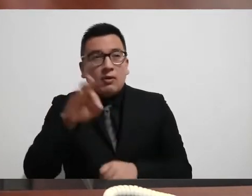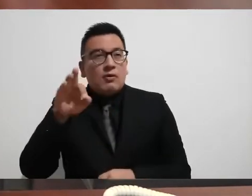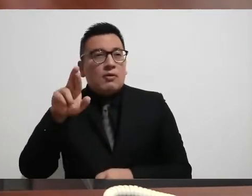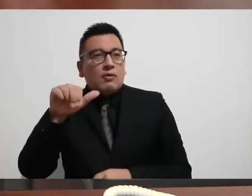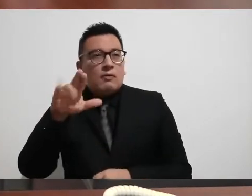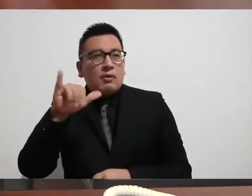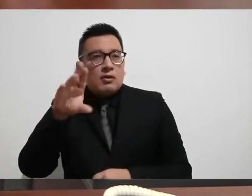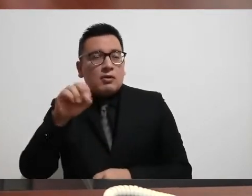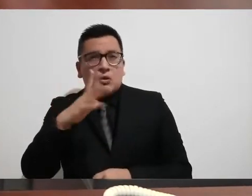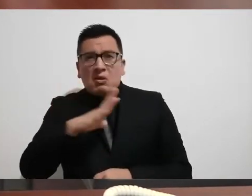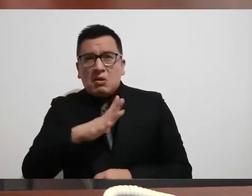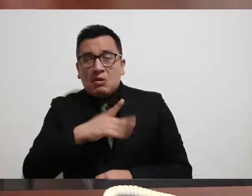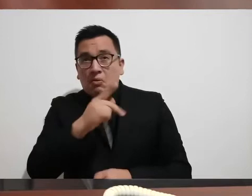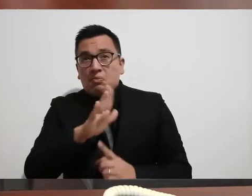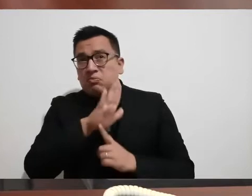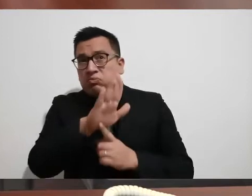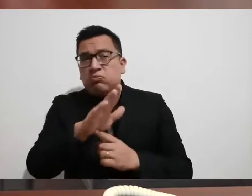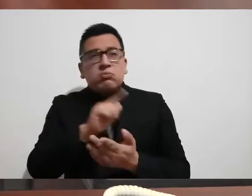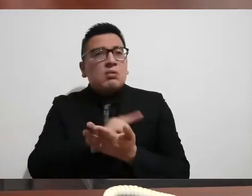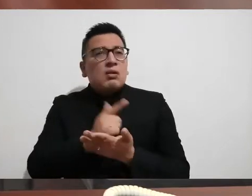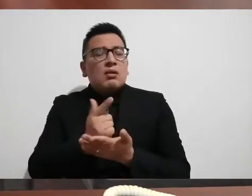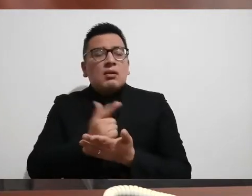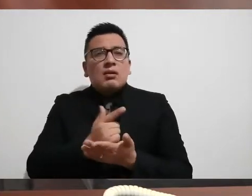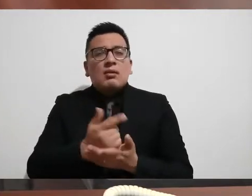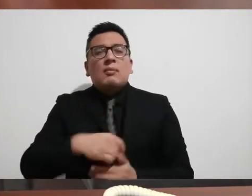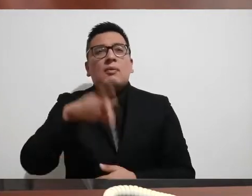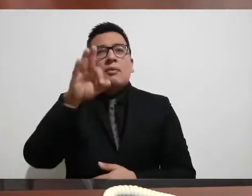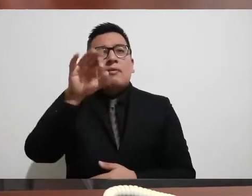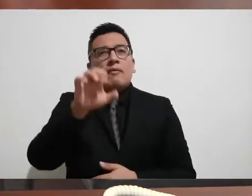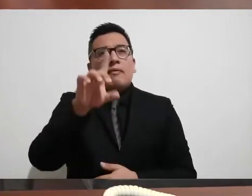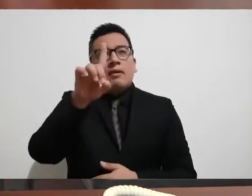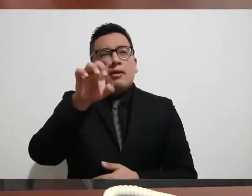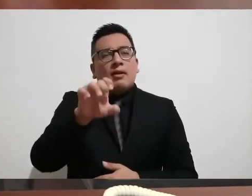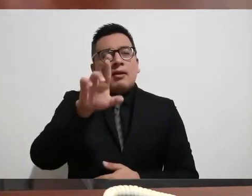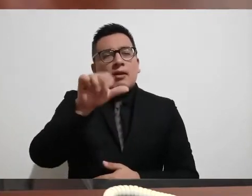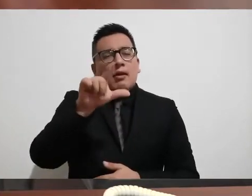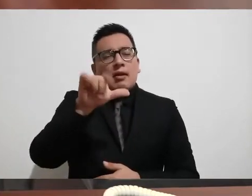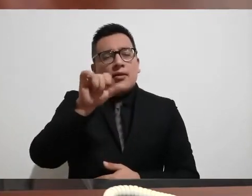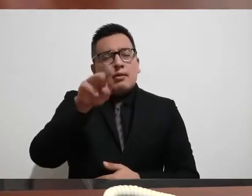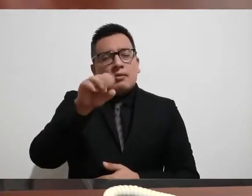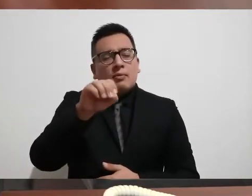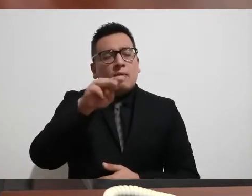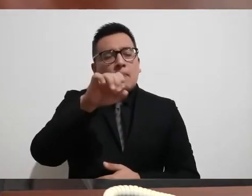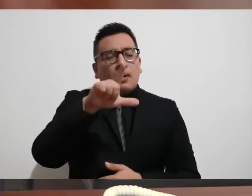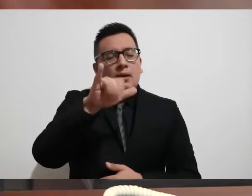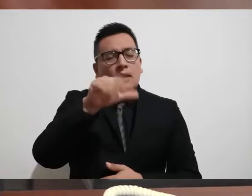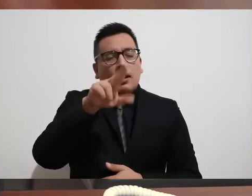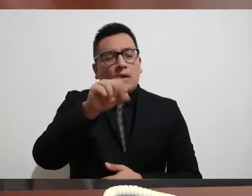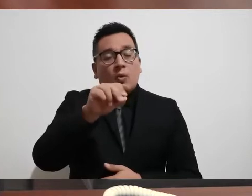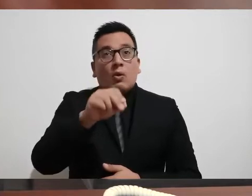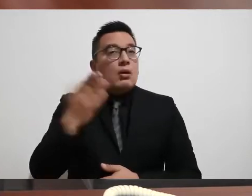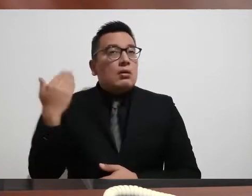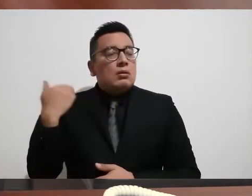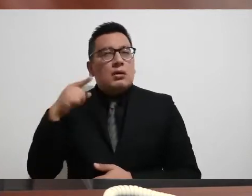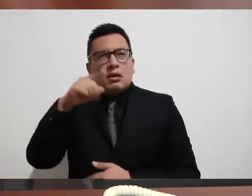Javier Torres Rodríguez, nos presentan el libro Federalismo Mexicano frente al actual paradigma político-electoral, el cual fue